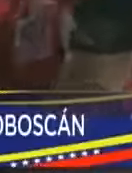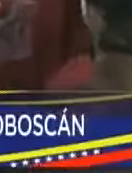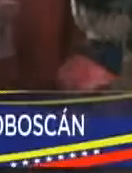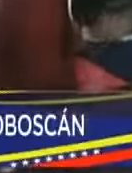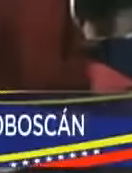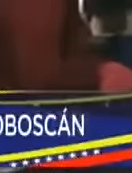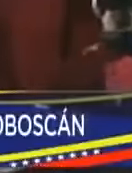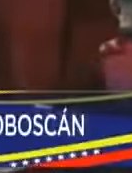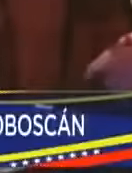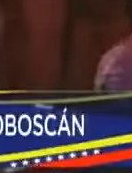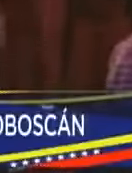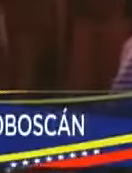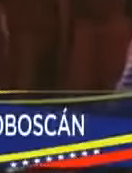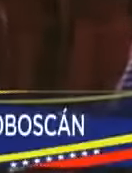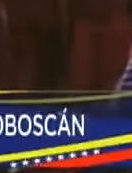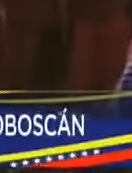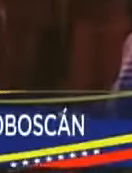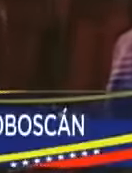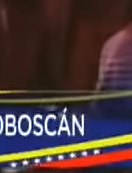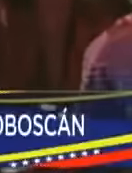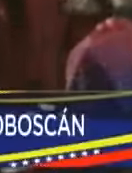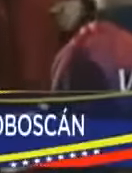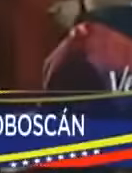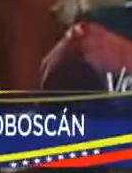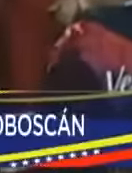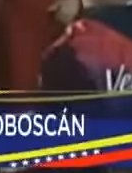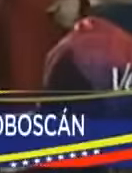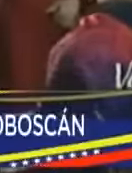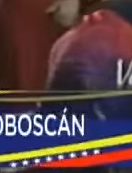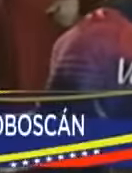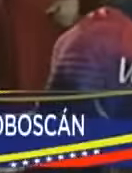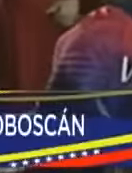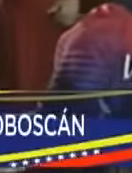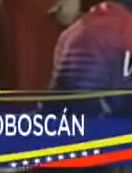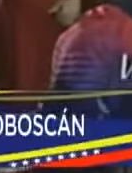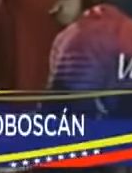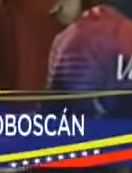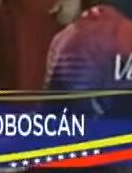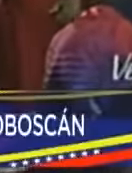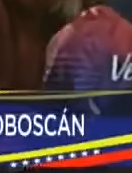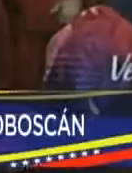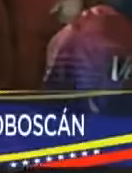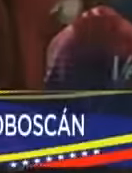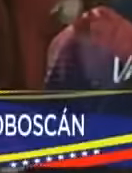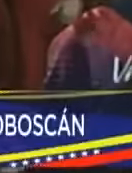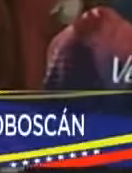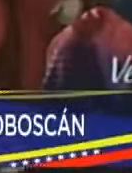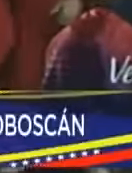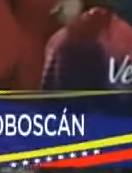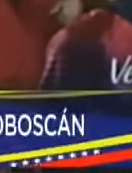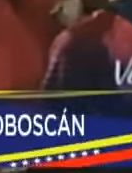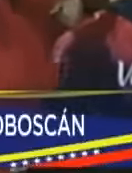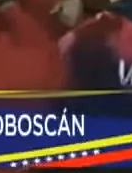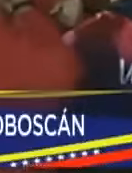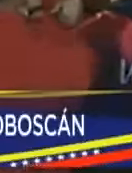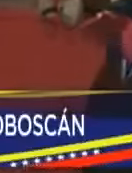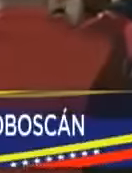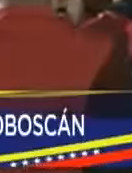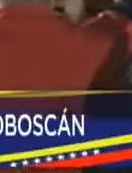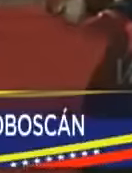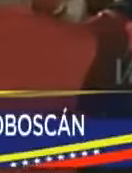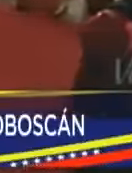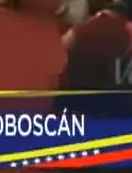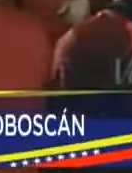a 1 millón de barriles. Buenas noticias para la industria petrolera que durante los últimos meses y años se fue vista azotada, no solamente